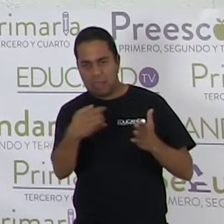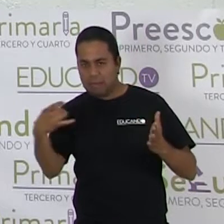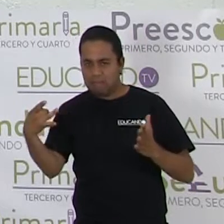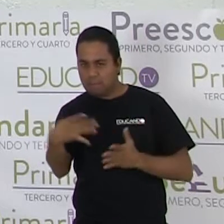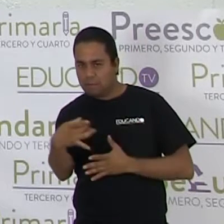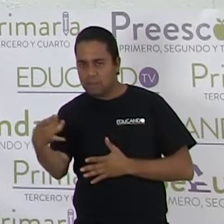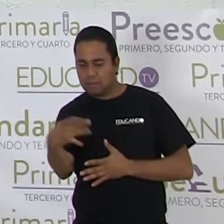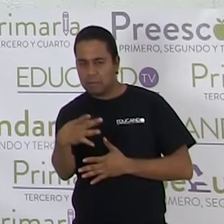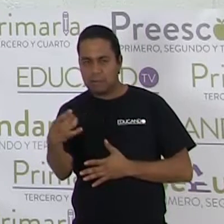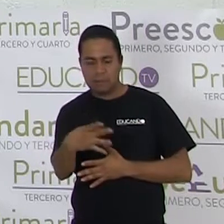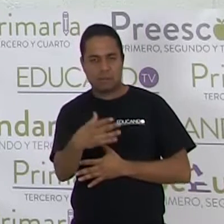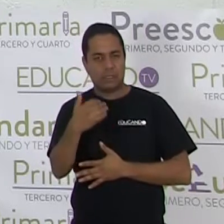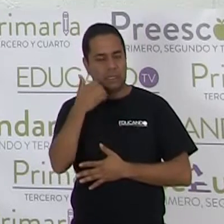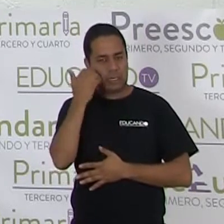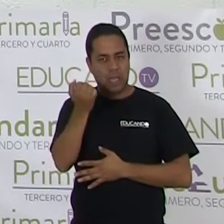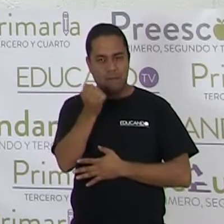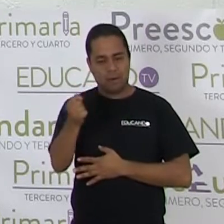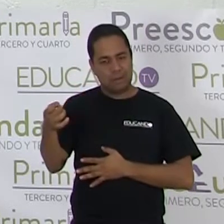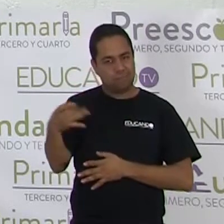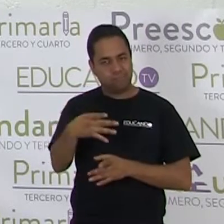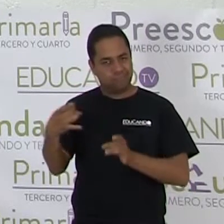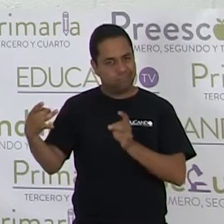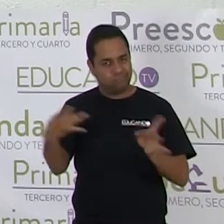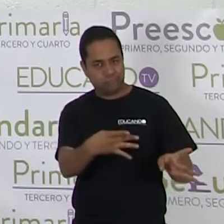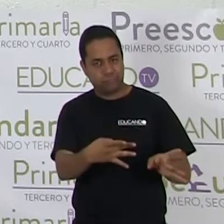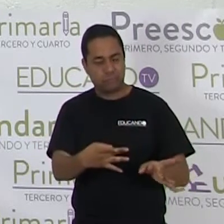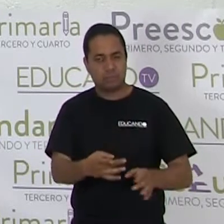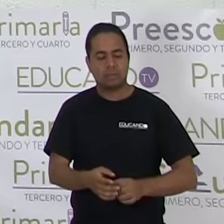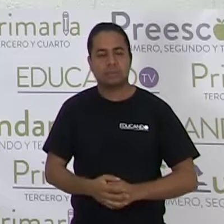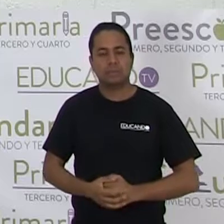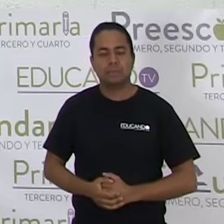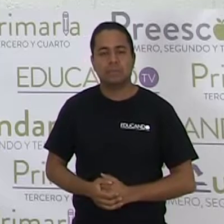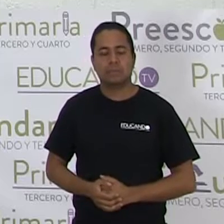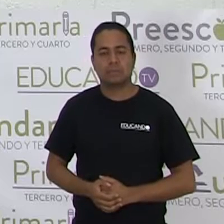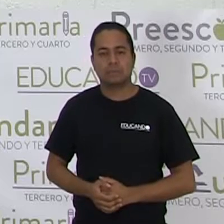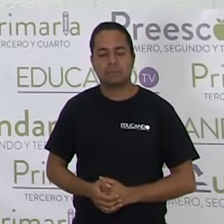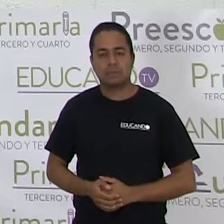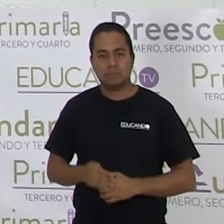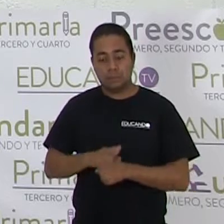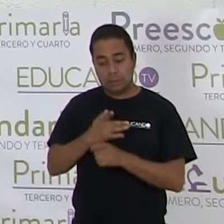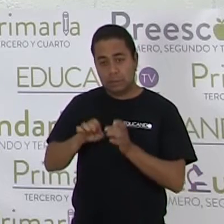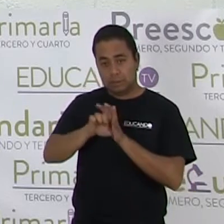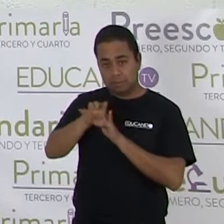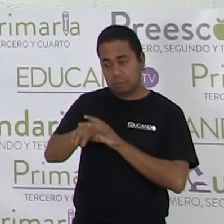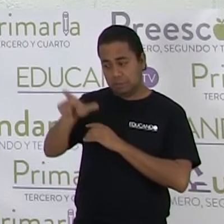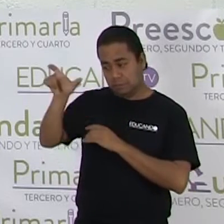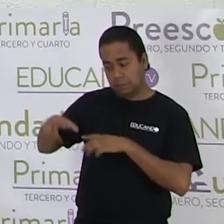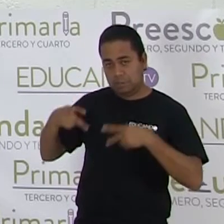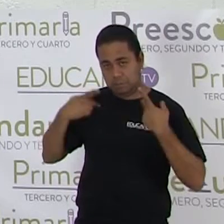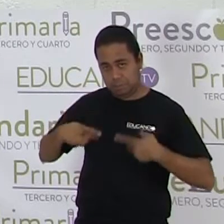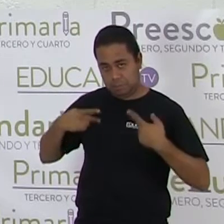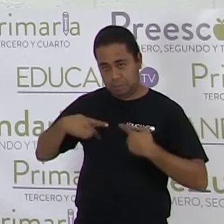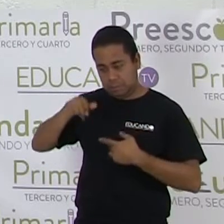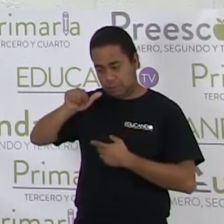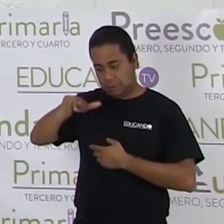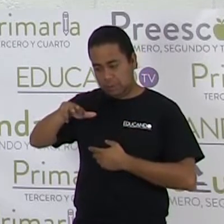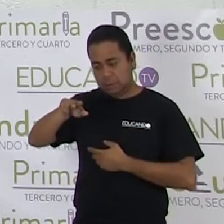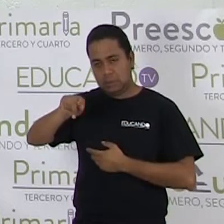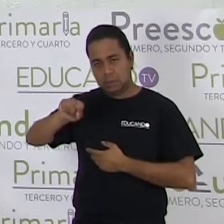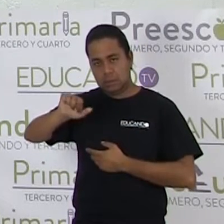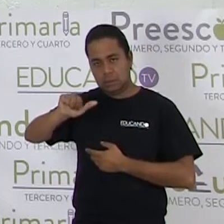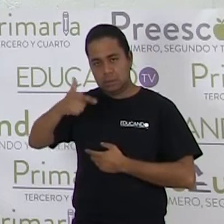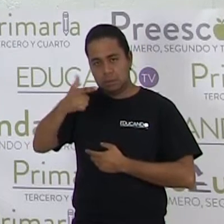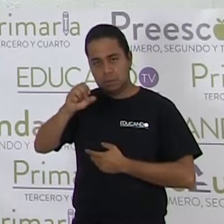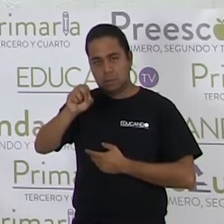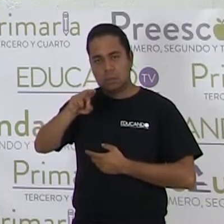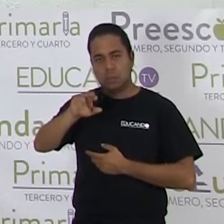Esta parte es muy importante porque la parte de los antagonistas en cualquier historia, cuando tú empieces a hacer tus